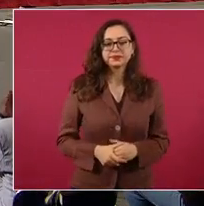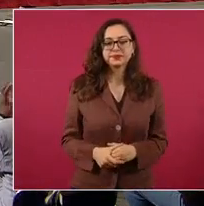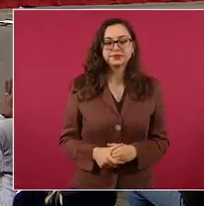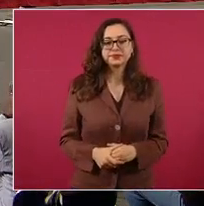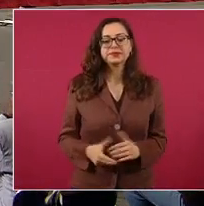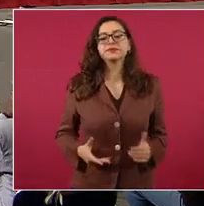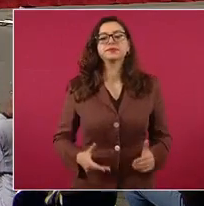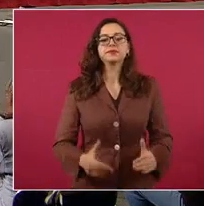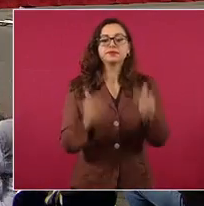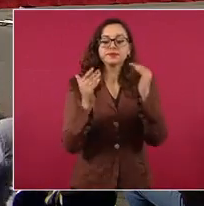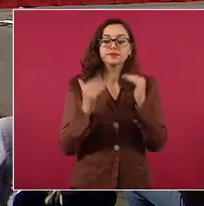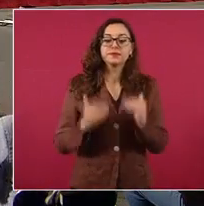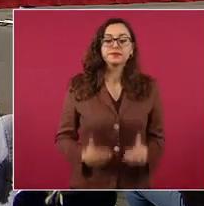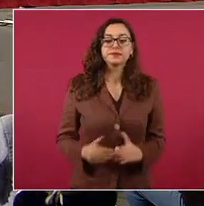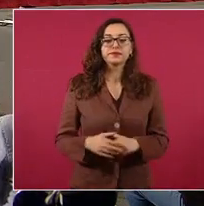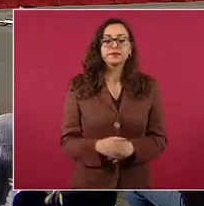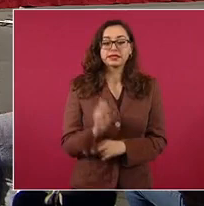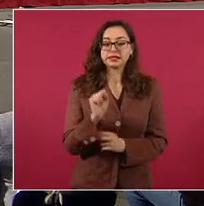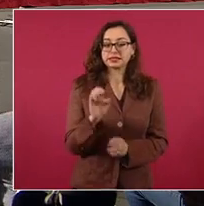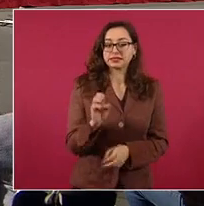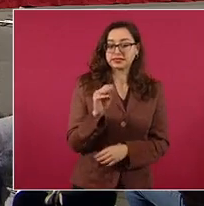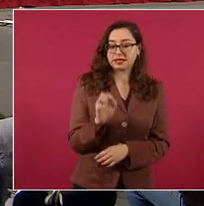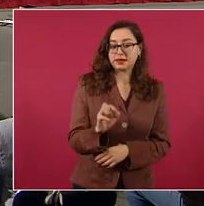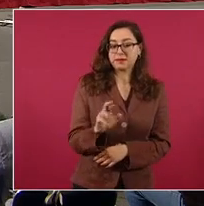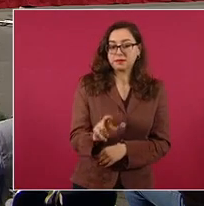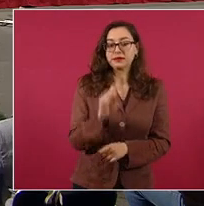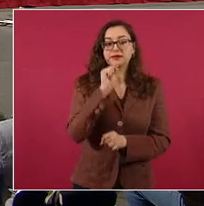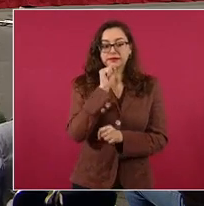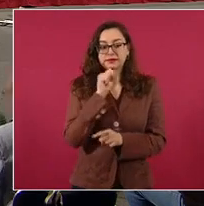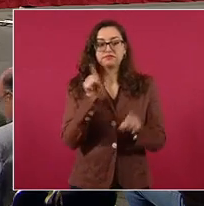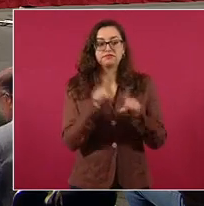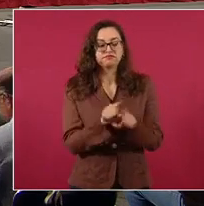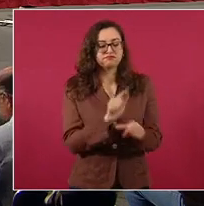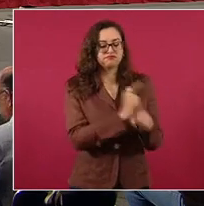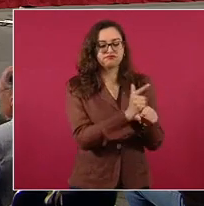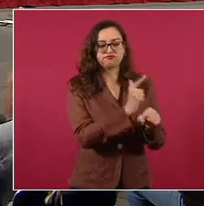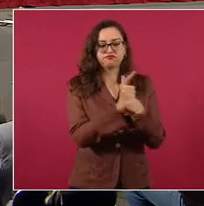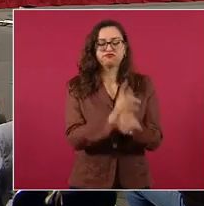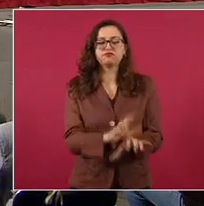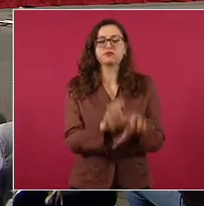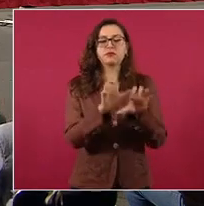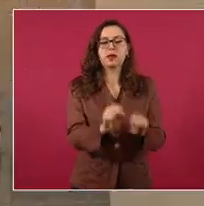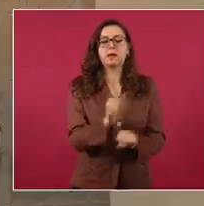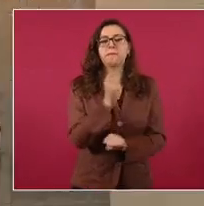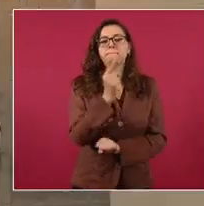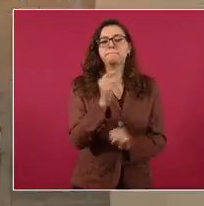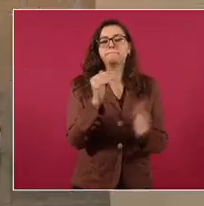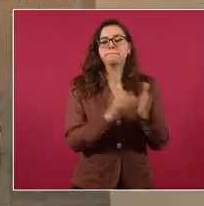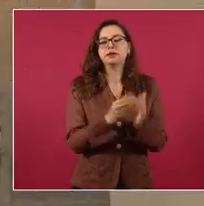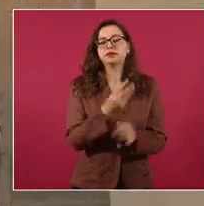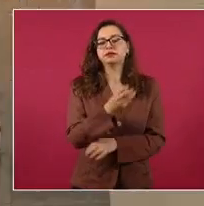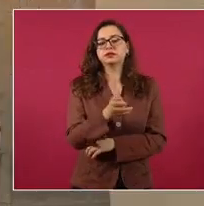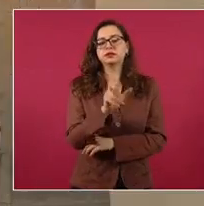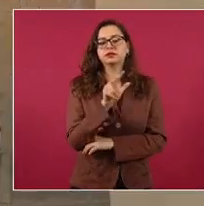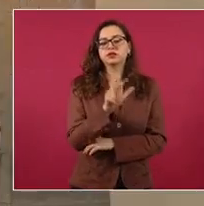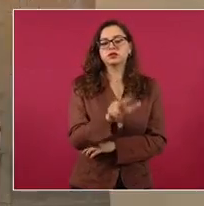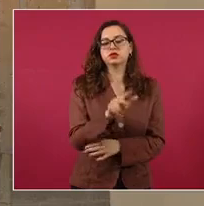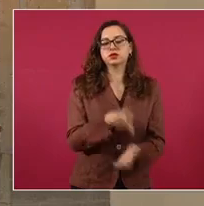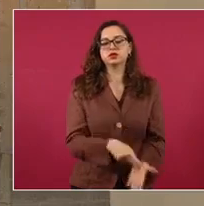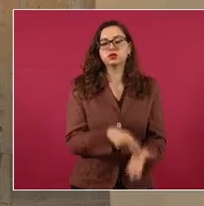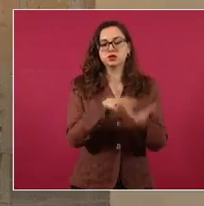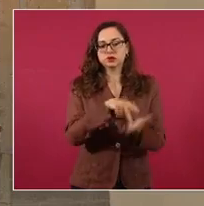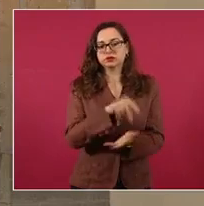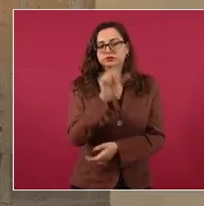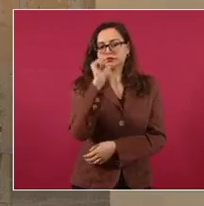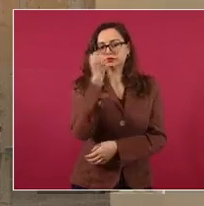También la Secretaría de la Marina logró el aseguramiento de 1.318 kilogramos de cocaína a